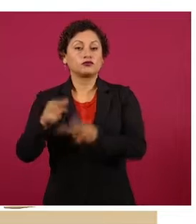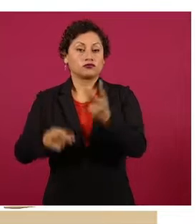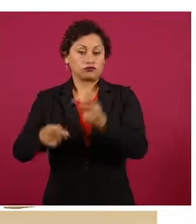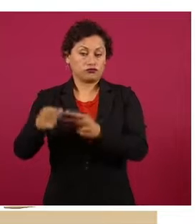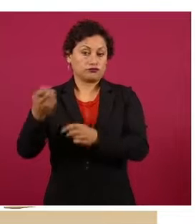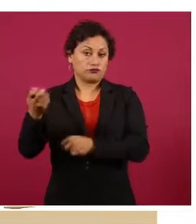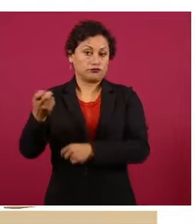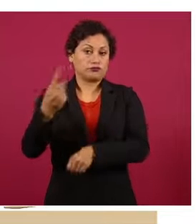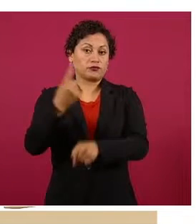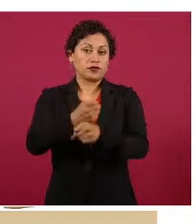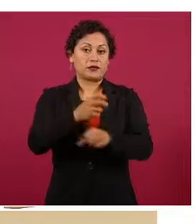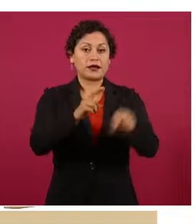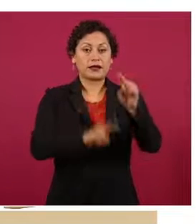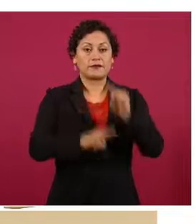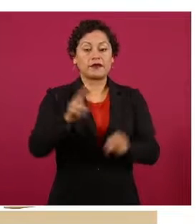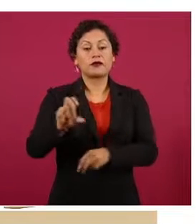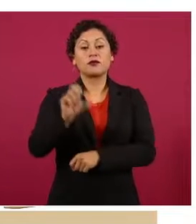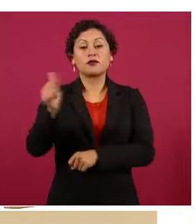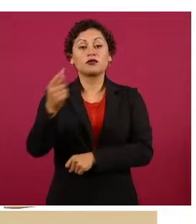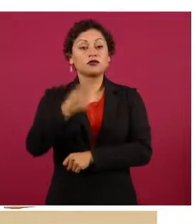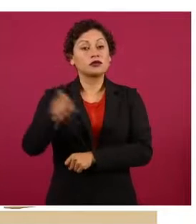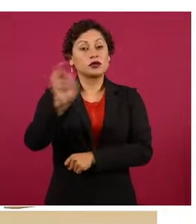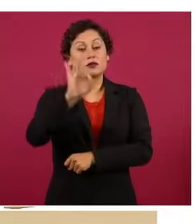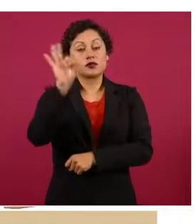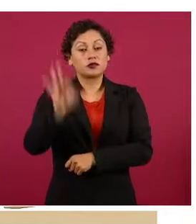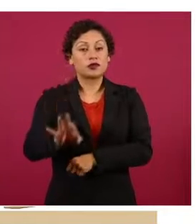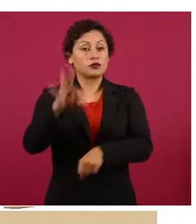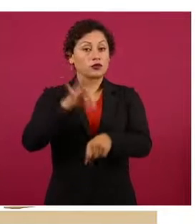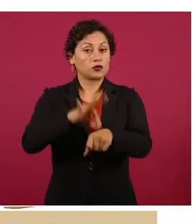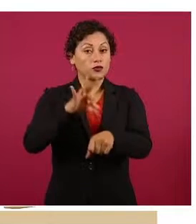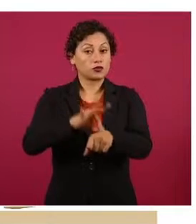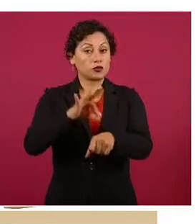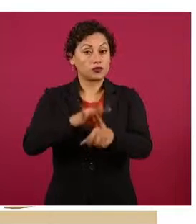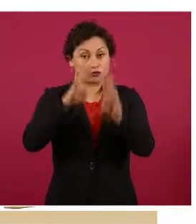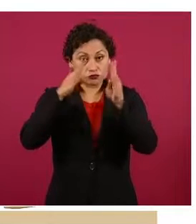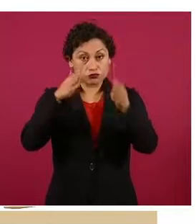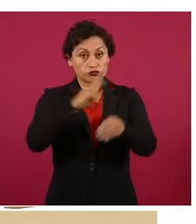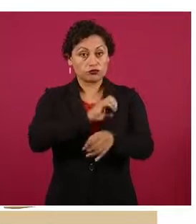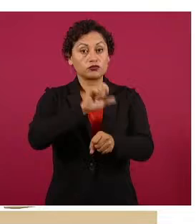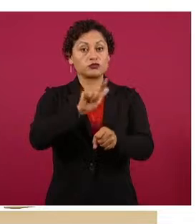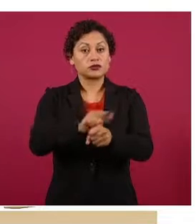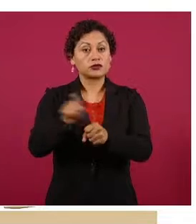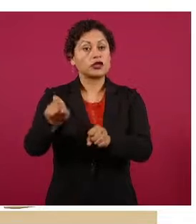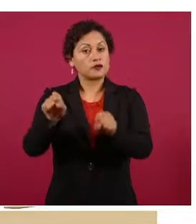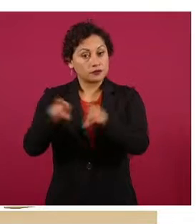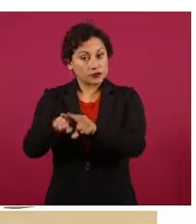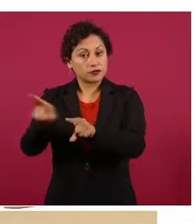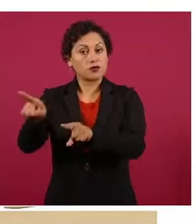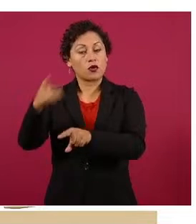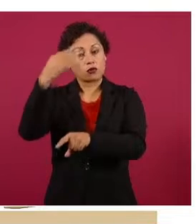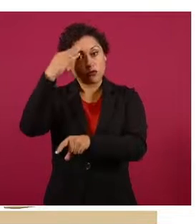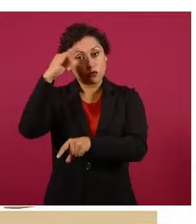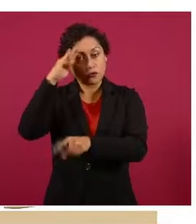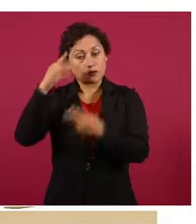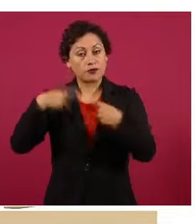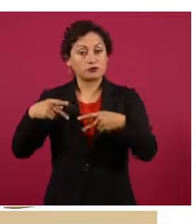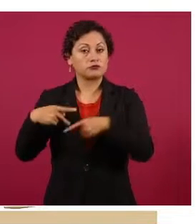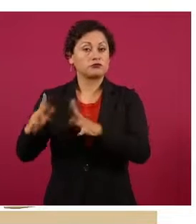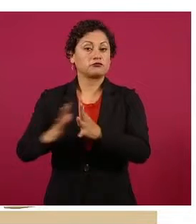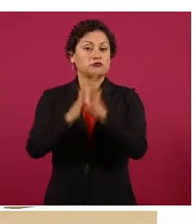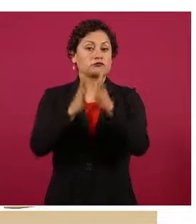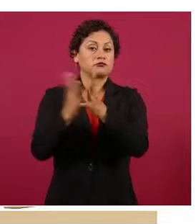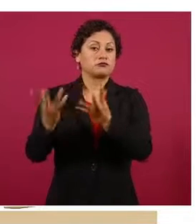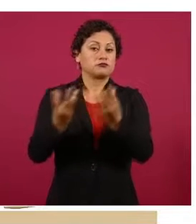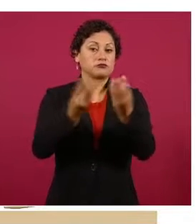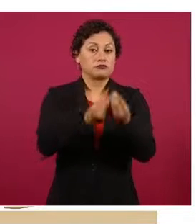atención. Una cobertura del 100% de médicos especialistas, también con participación de médicos cubanos, y en médicos generales y personal de